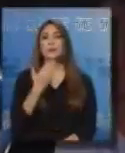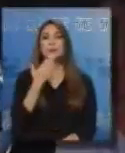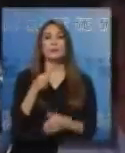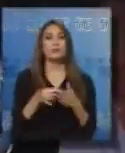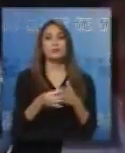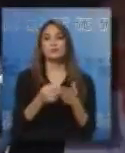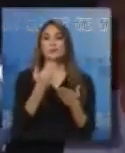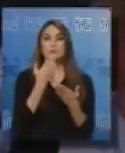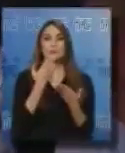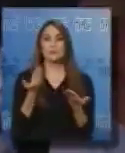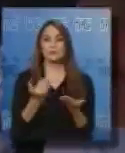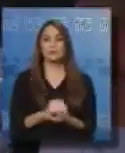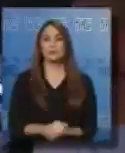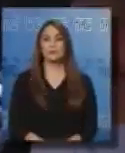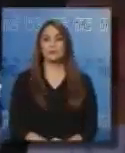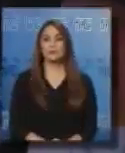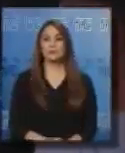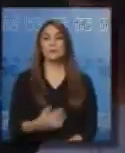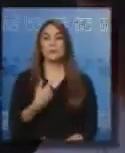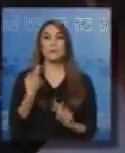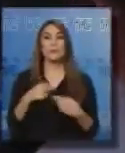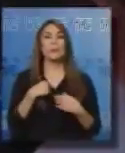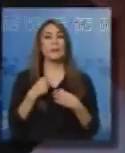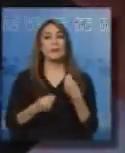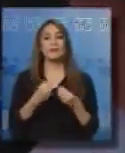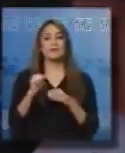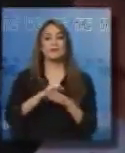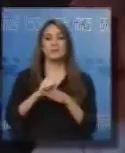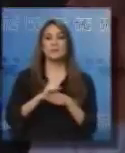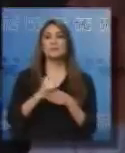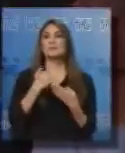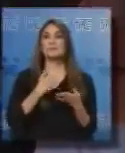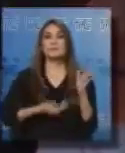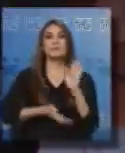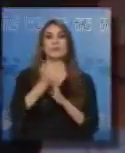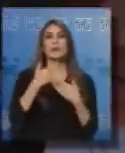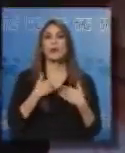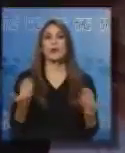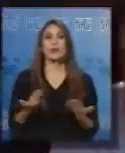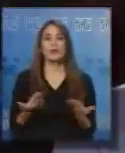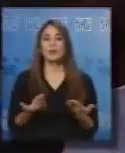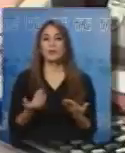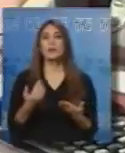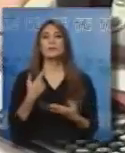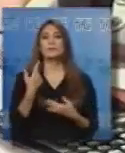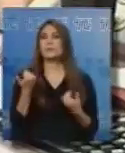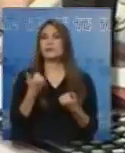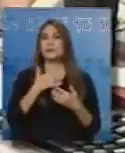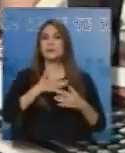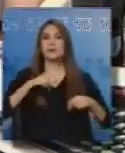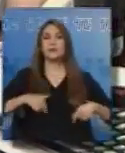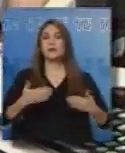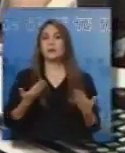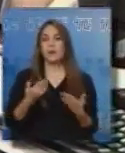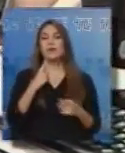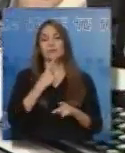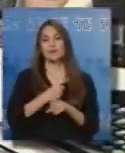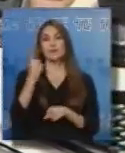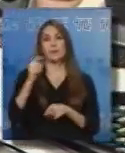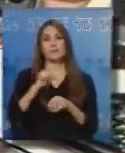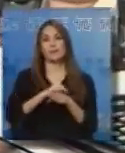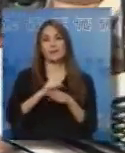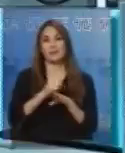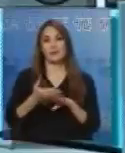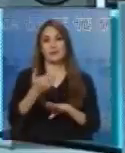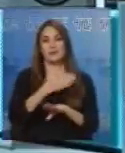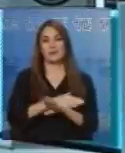Con estos simulacros ya vamos a saber qué vamos a hacer, a dónde vamos a ir, en dónde vamos a estar. El Instituto